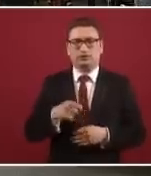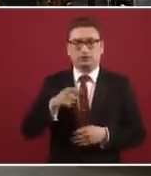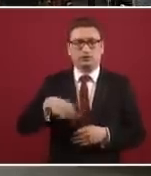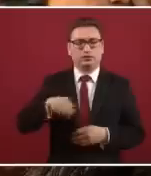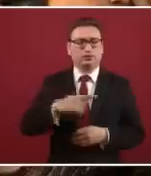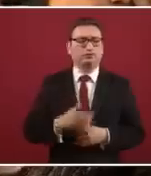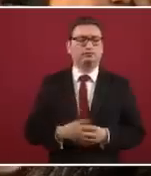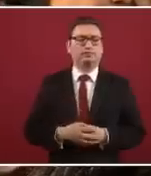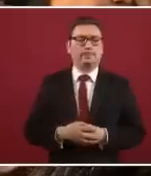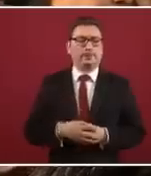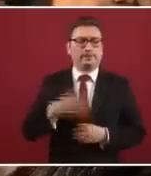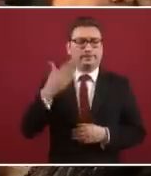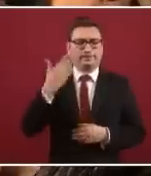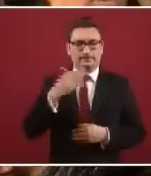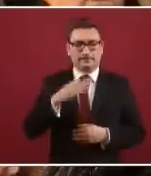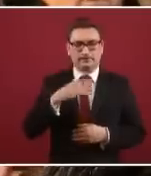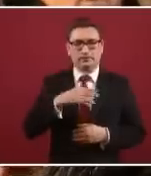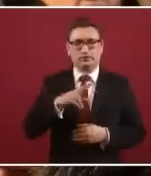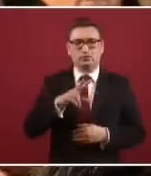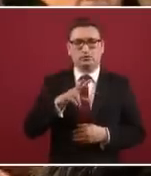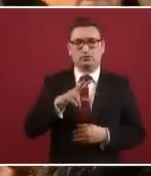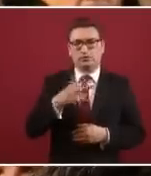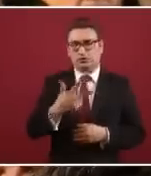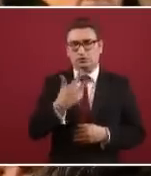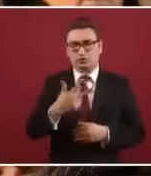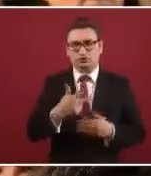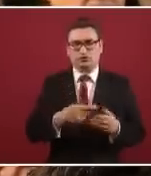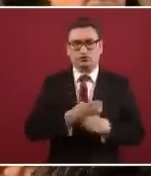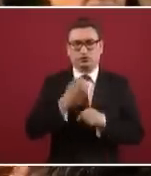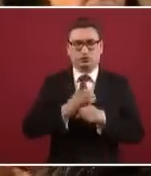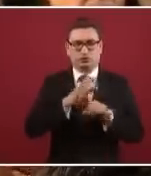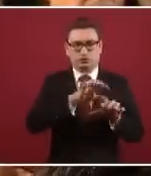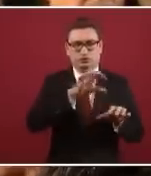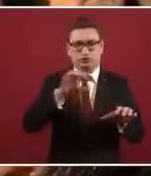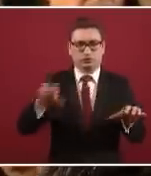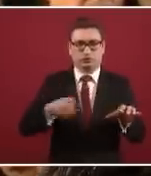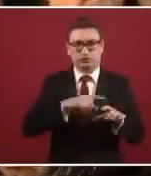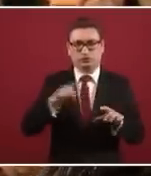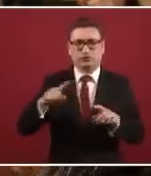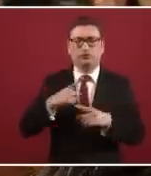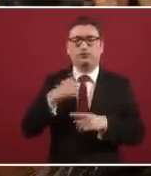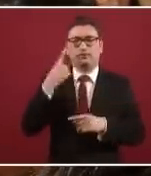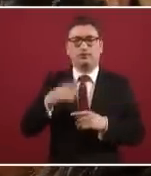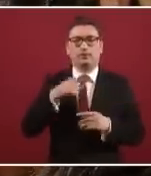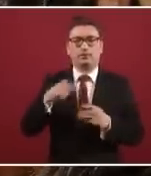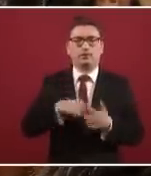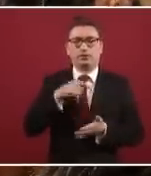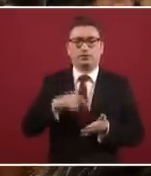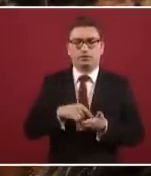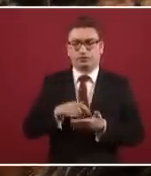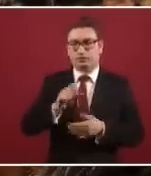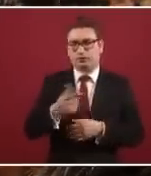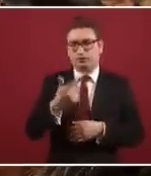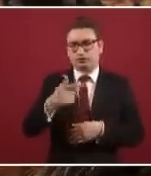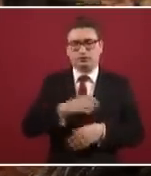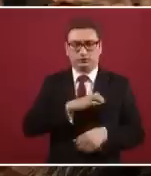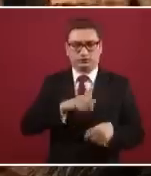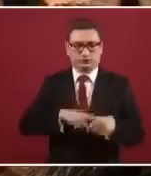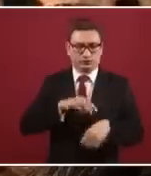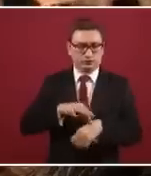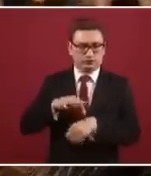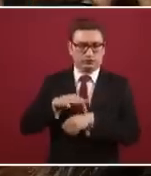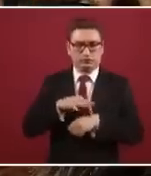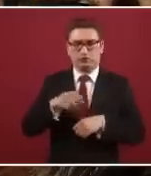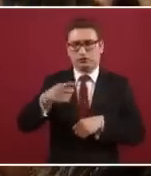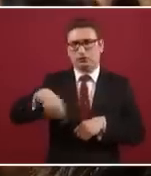cual se va a hacer en 8 entidades para concursar por 27 especialidades médicas.